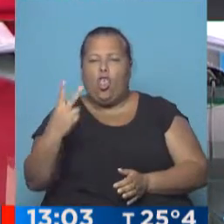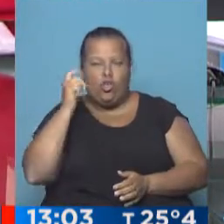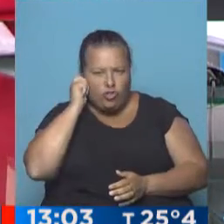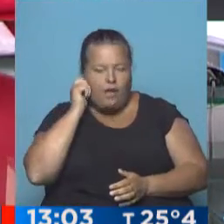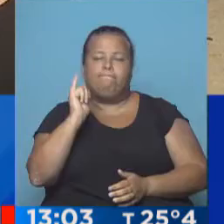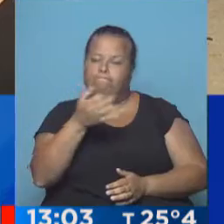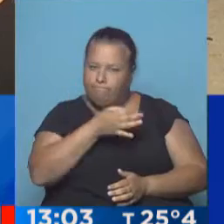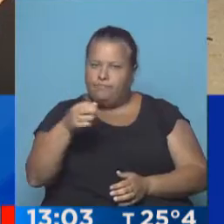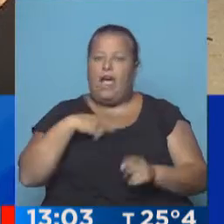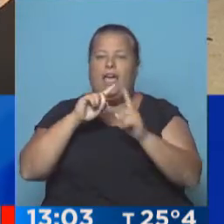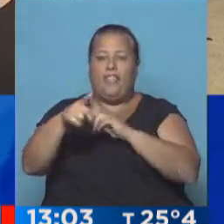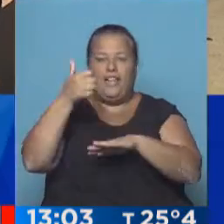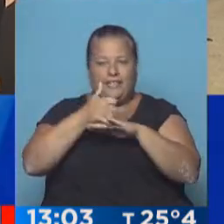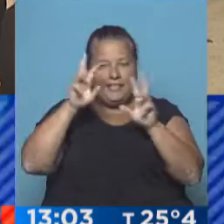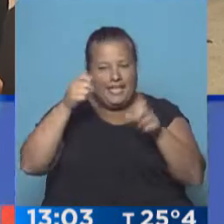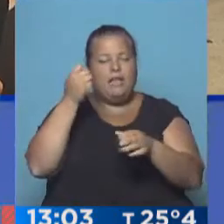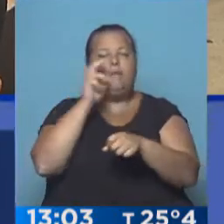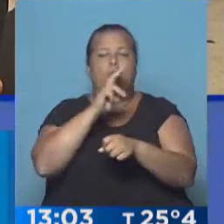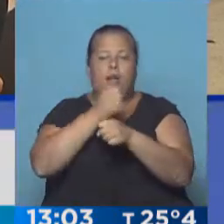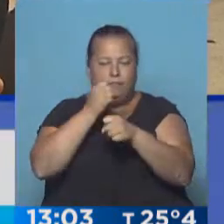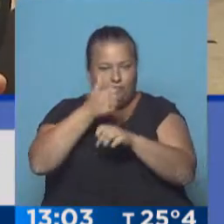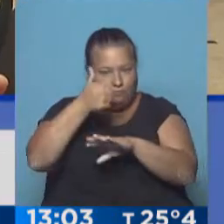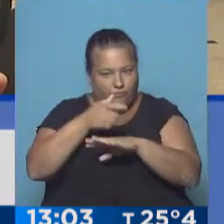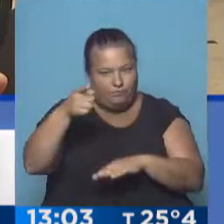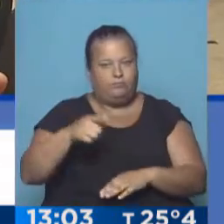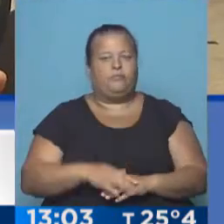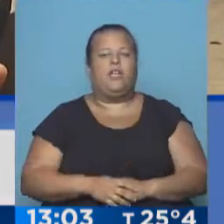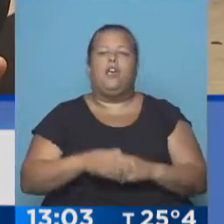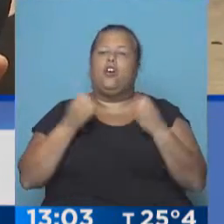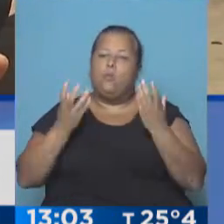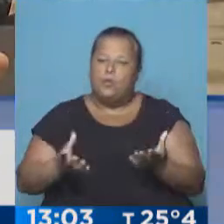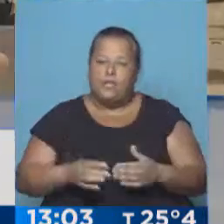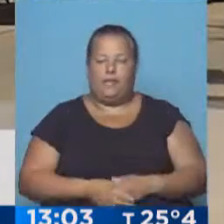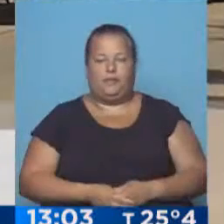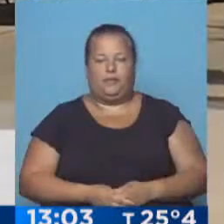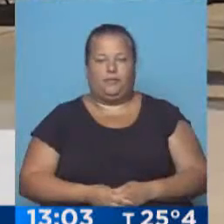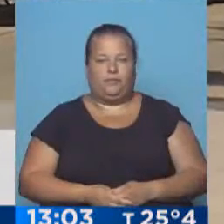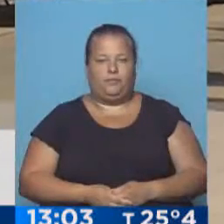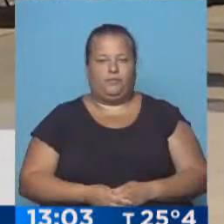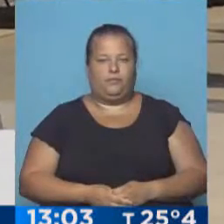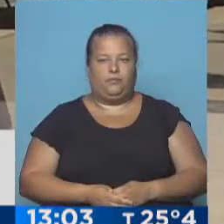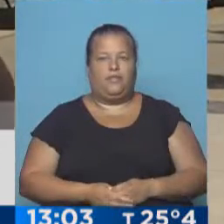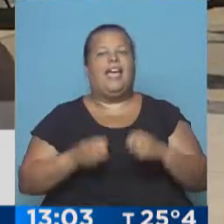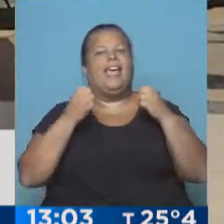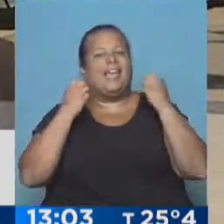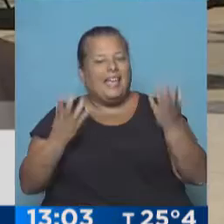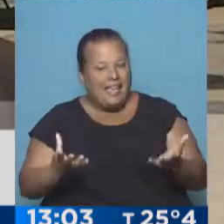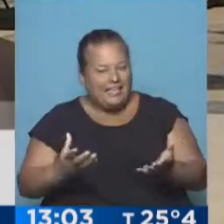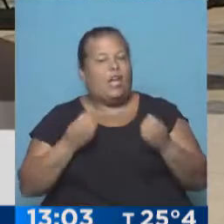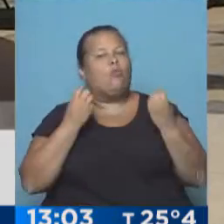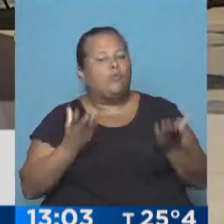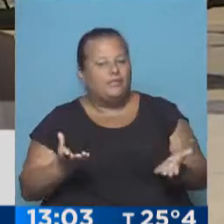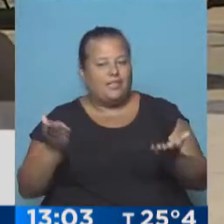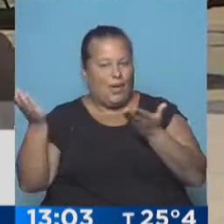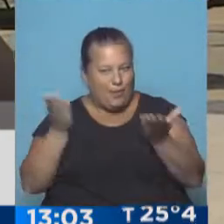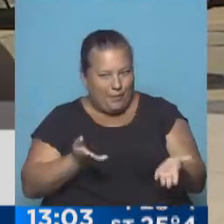así es estamos en vivo con este tema y está trabajando leila a ayudar en el lugar leila cómo te va que toda la agustina cómo te va